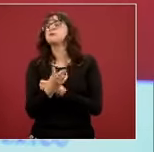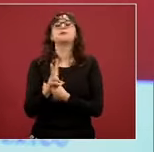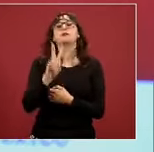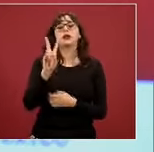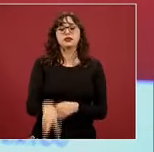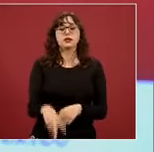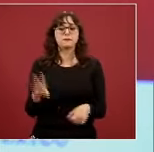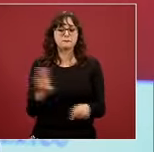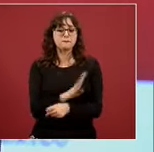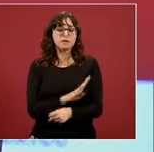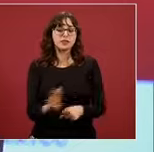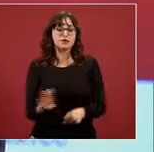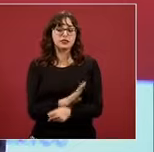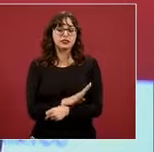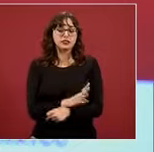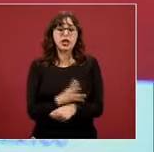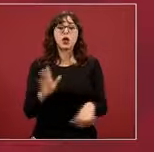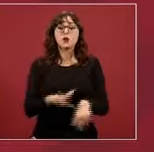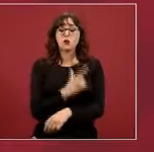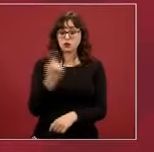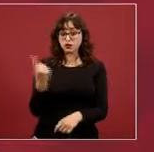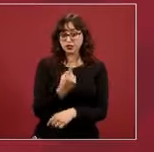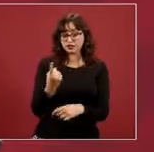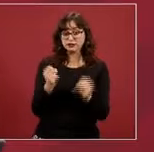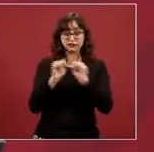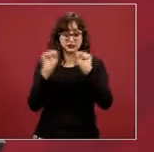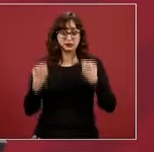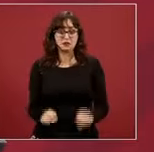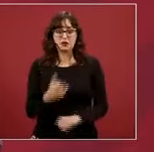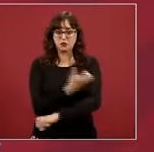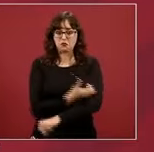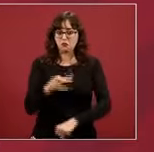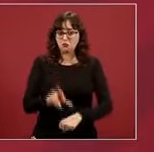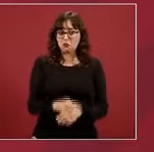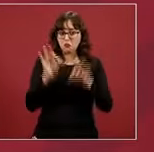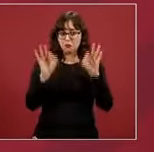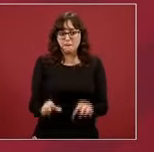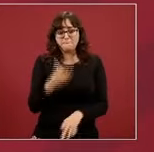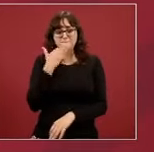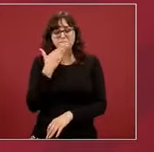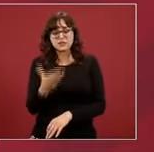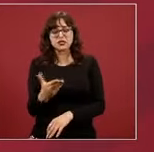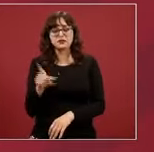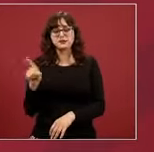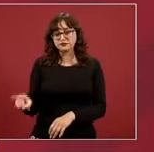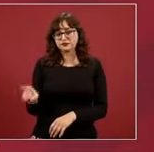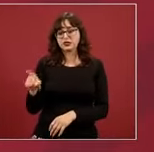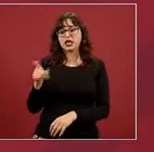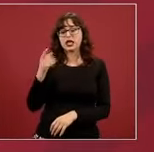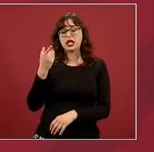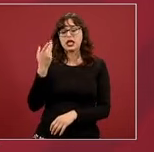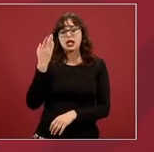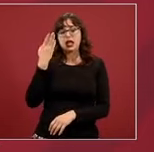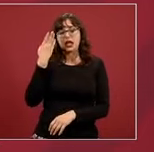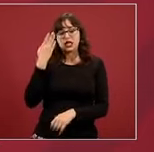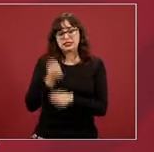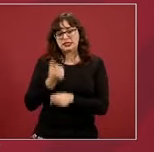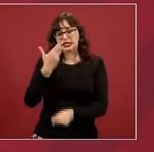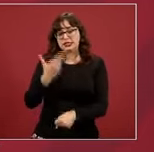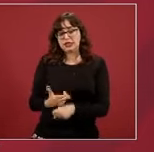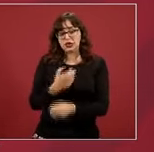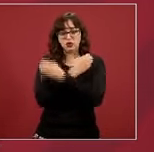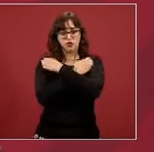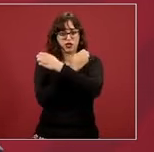ventaja tener un sistema bien coordinado, bien integrado por el maestro Moctezuma Barragán, nuestro secretario de